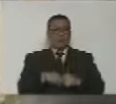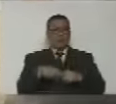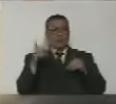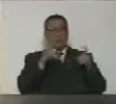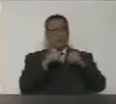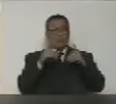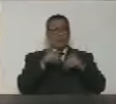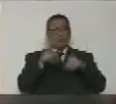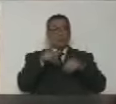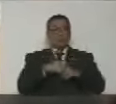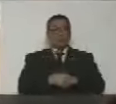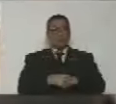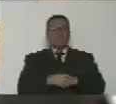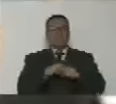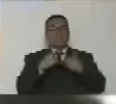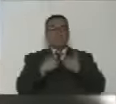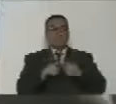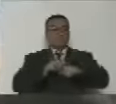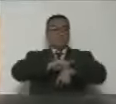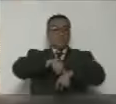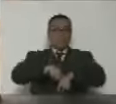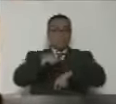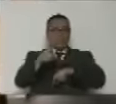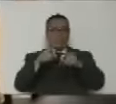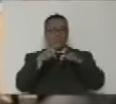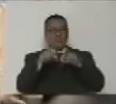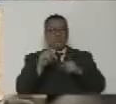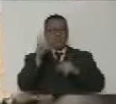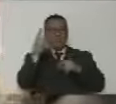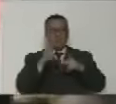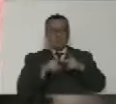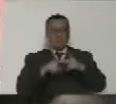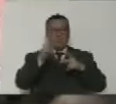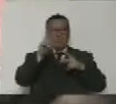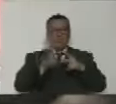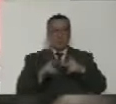debatíamos el tema. Pero luego de todo eso, de la Primera, de la